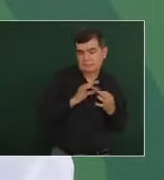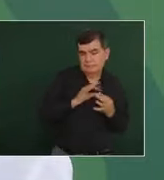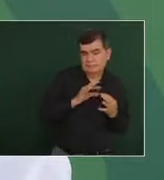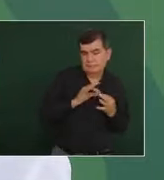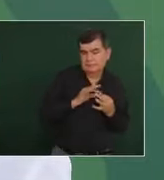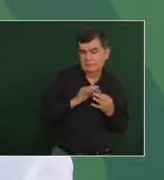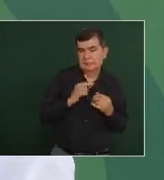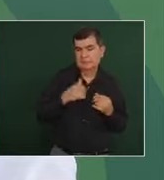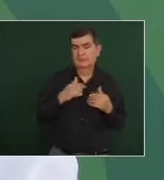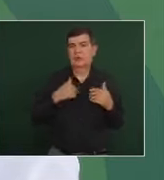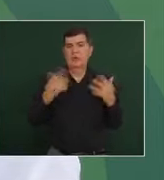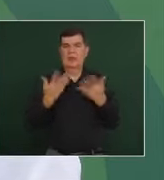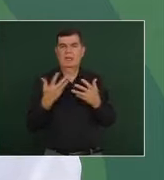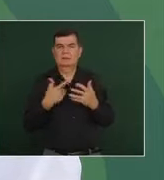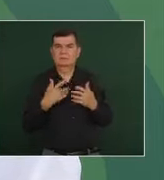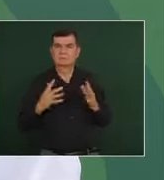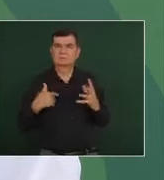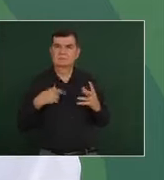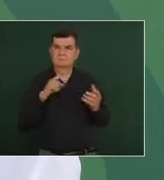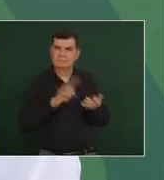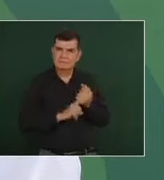haber participado.